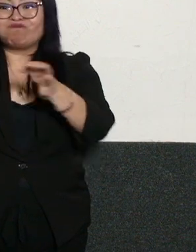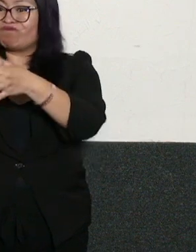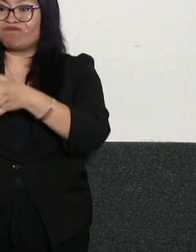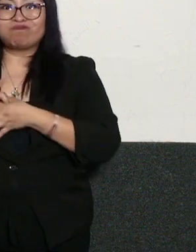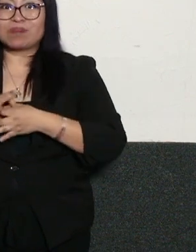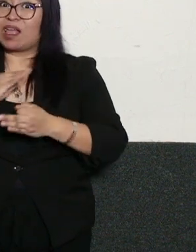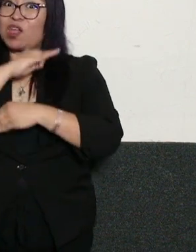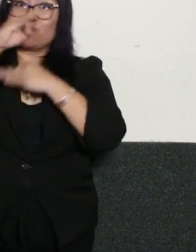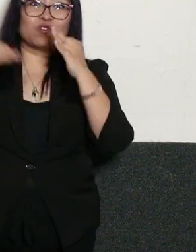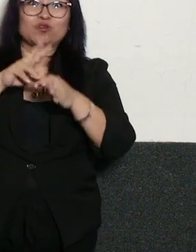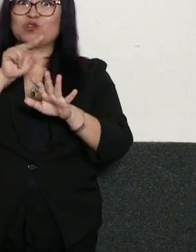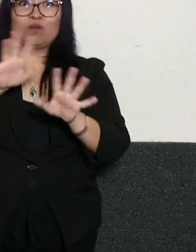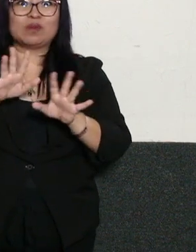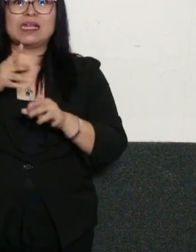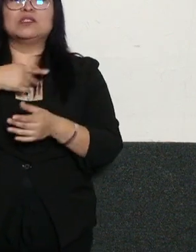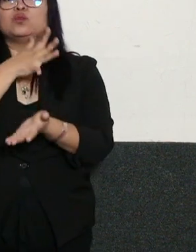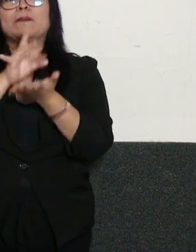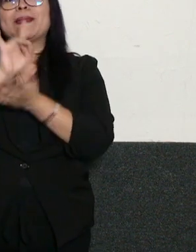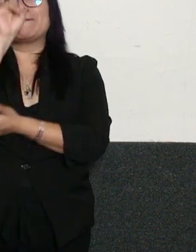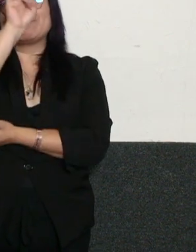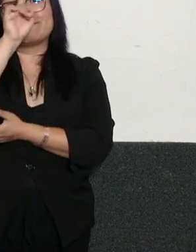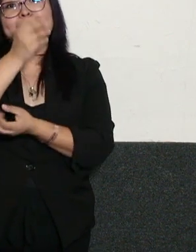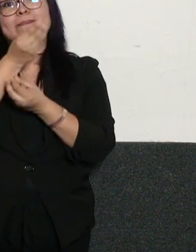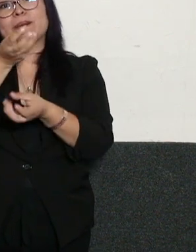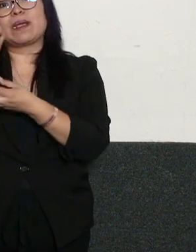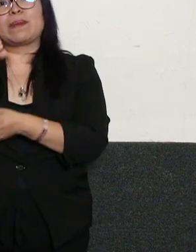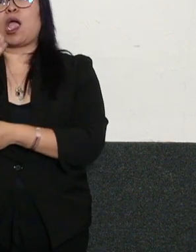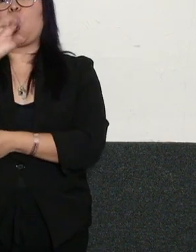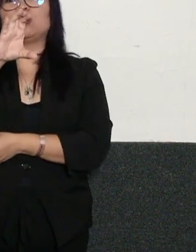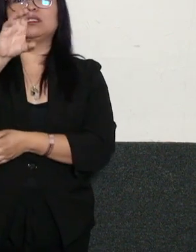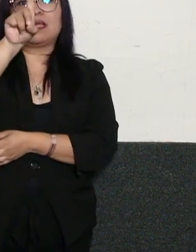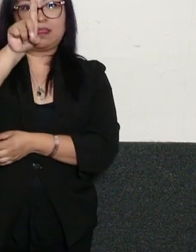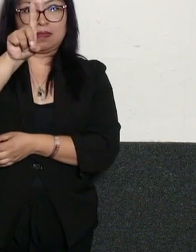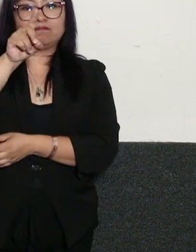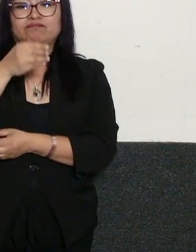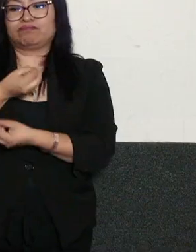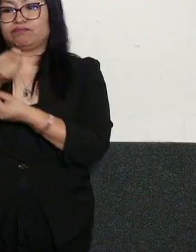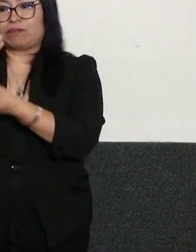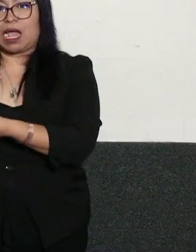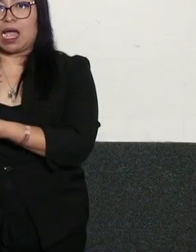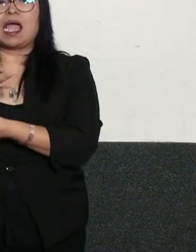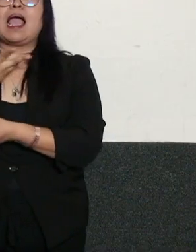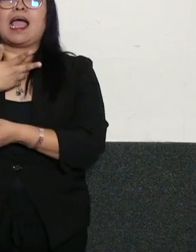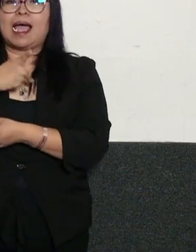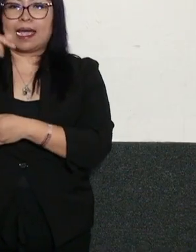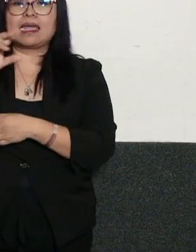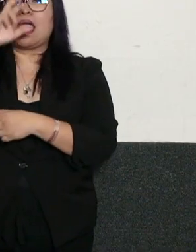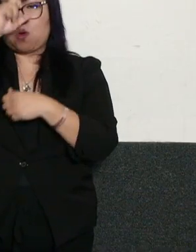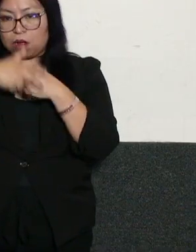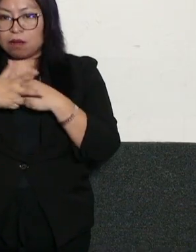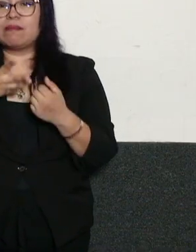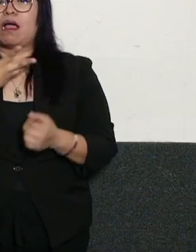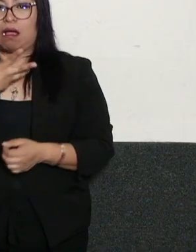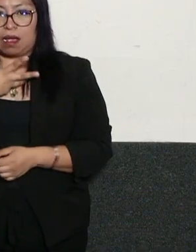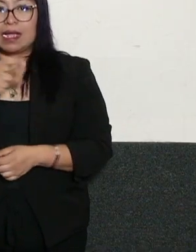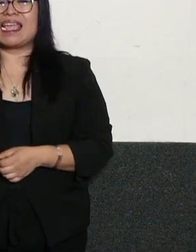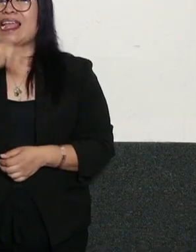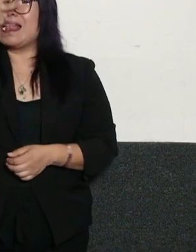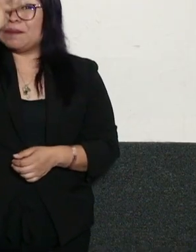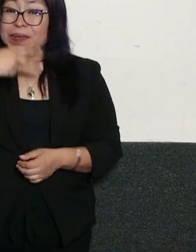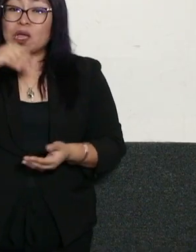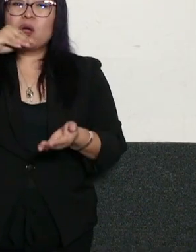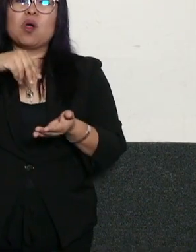vinculantes. Son a nivel de recomendaciones. Por ejemplo, la OSD tiene, la Unión Europea tiene. Nosotros en México estamos ahora